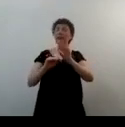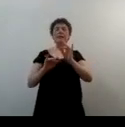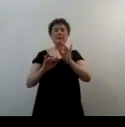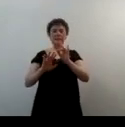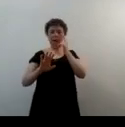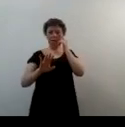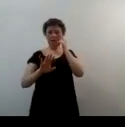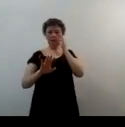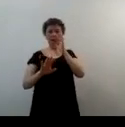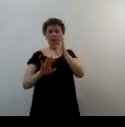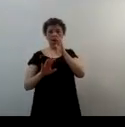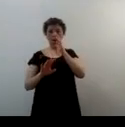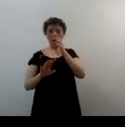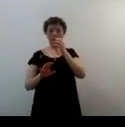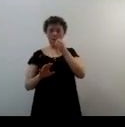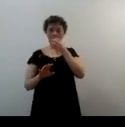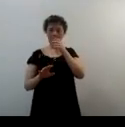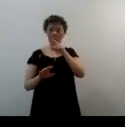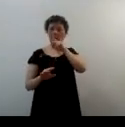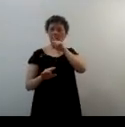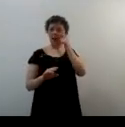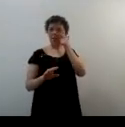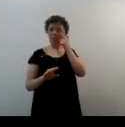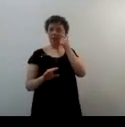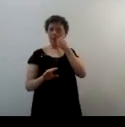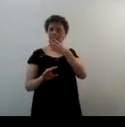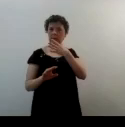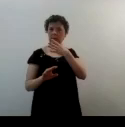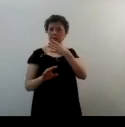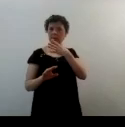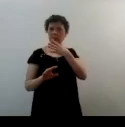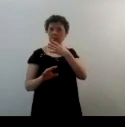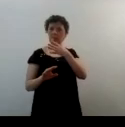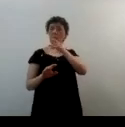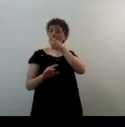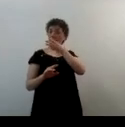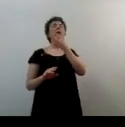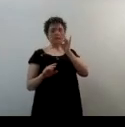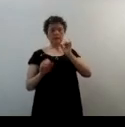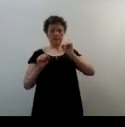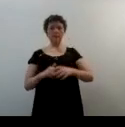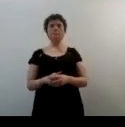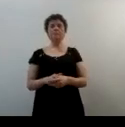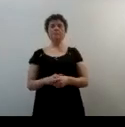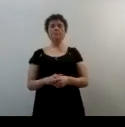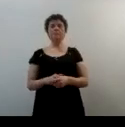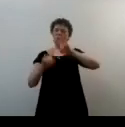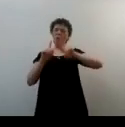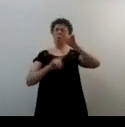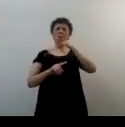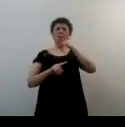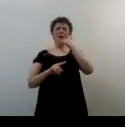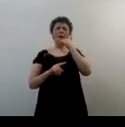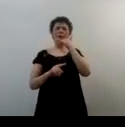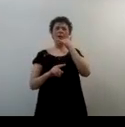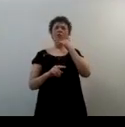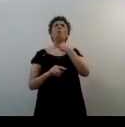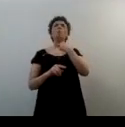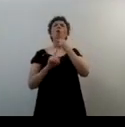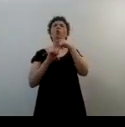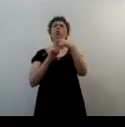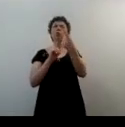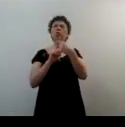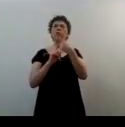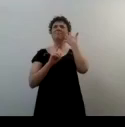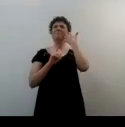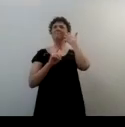Ahora estás hablando, sigue hablando, que ahora está mejor. ¿Ahora se me escucha mejor? Sí, ahora mismo sí. Ah, vale, es que no sé qué ha pasado, que he vuelto a escuchar mi voz y he dicho no sé qué ha